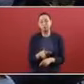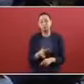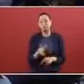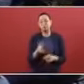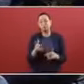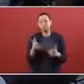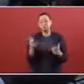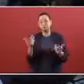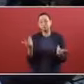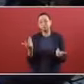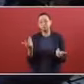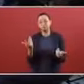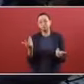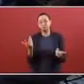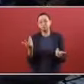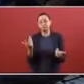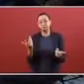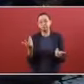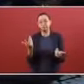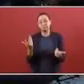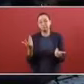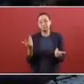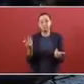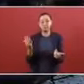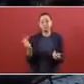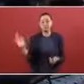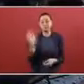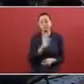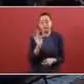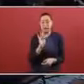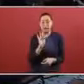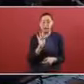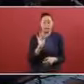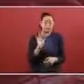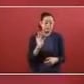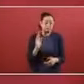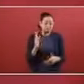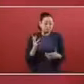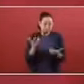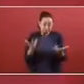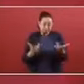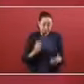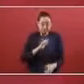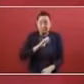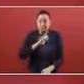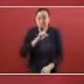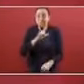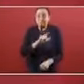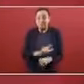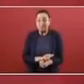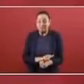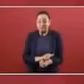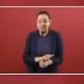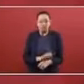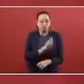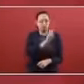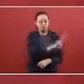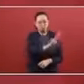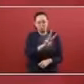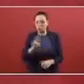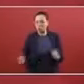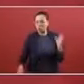tengamos que hacer algo especial, hoy mismo se dé a conocer una página